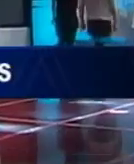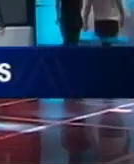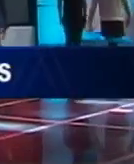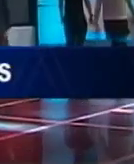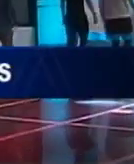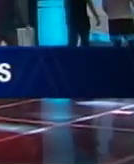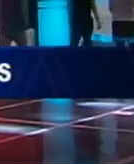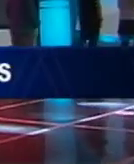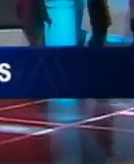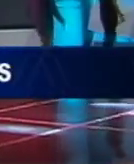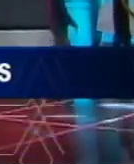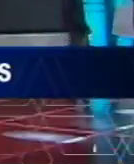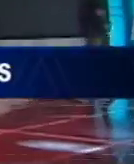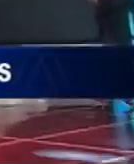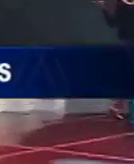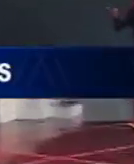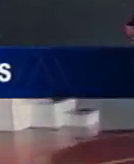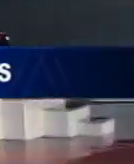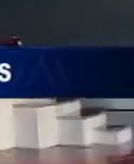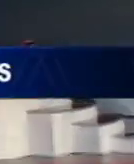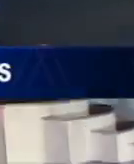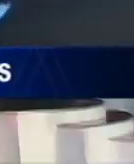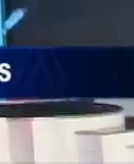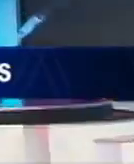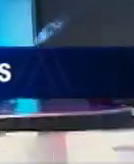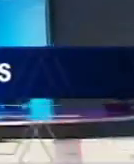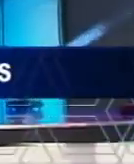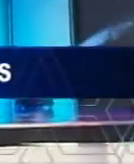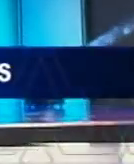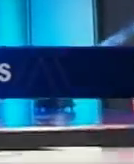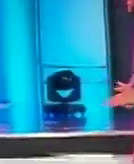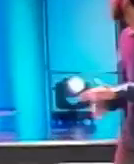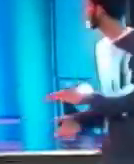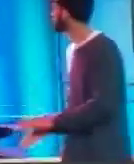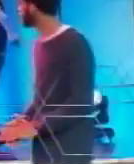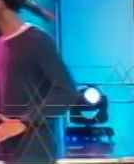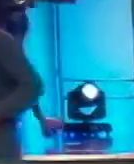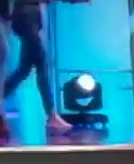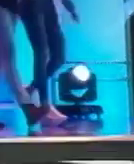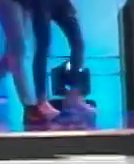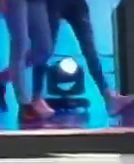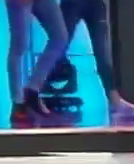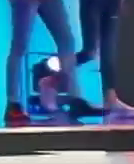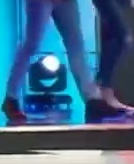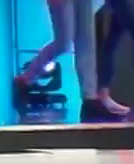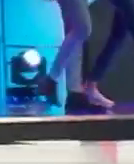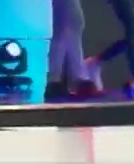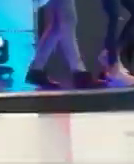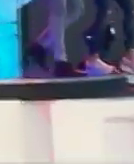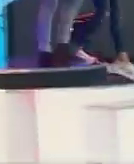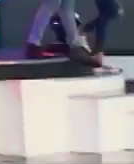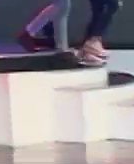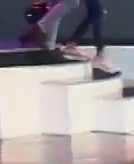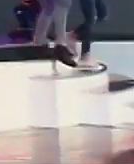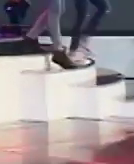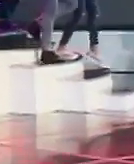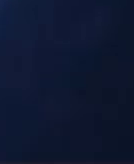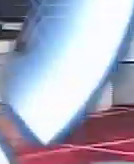Tercera edición. Cuatro candidatas del Miss Venezuela 2017 mostraron sus talentos.